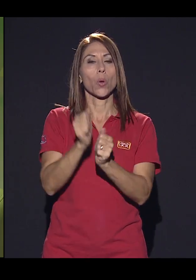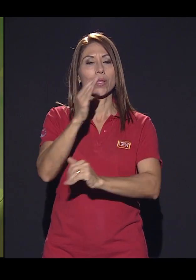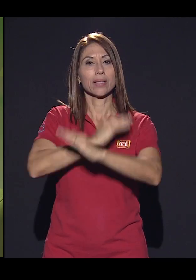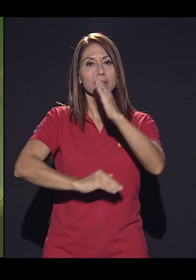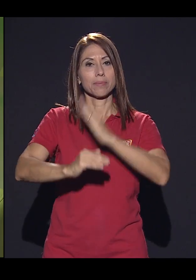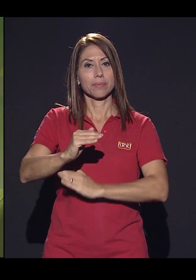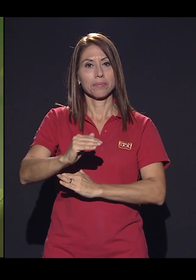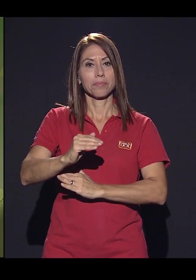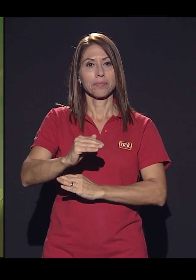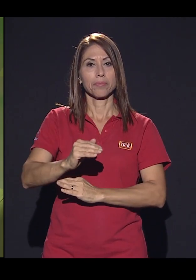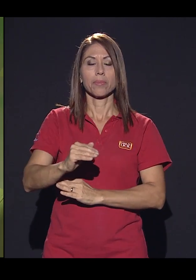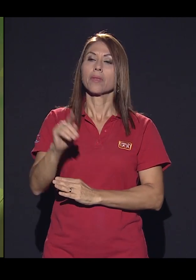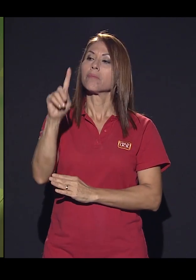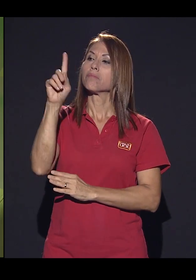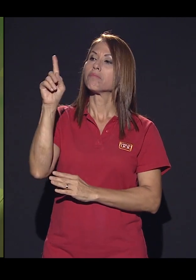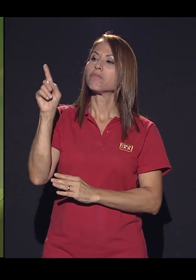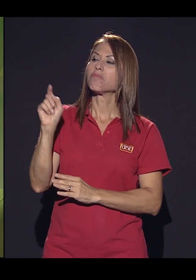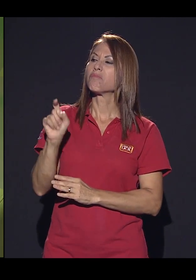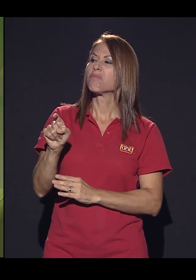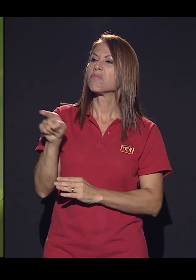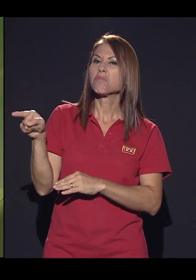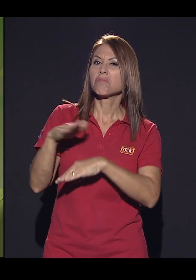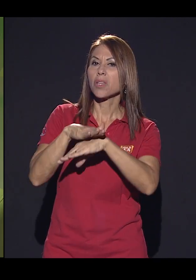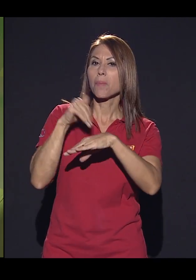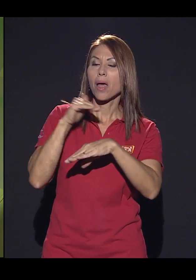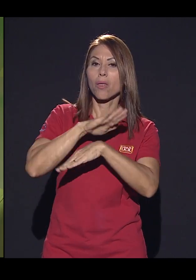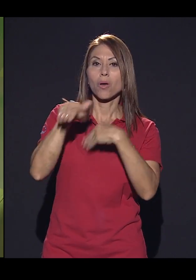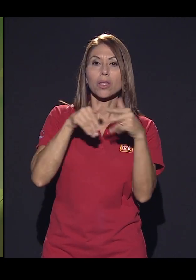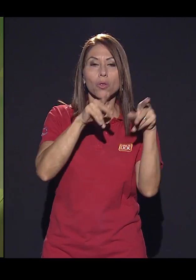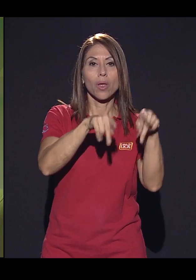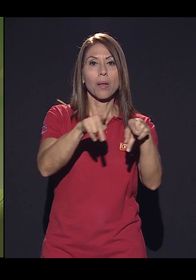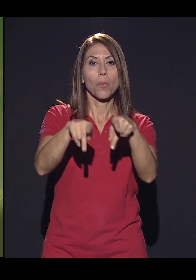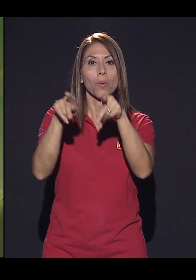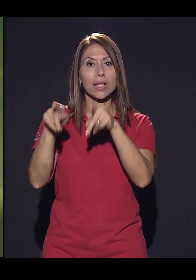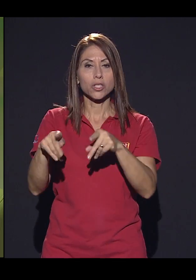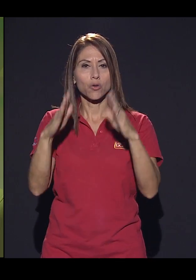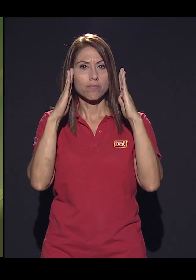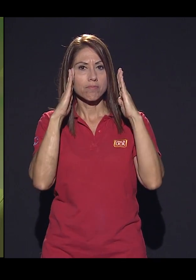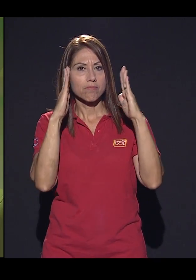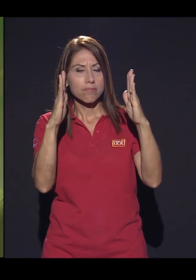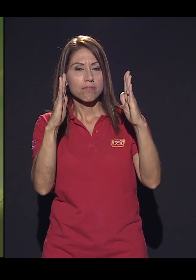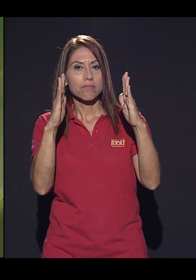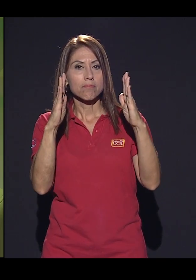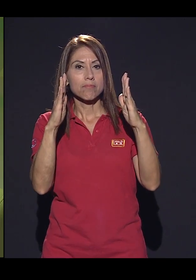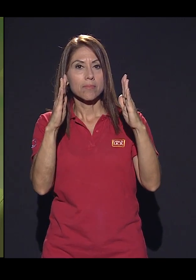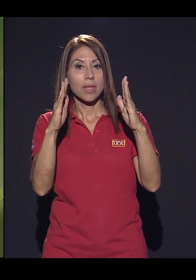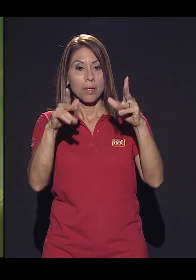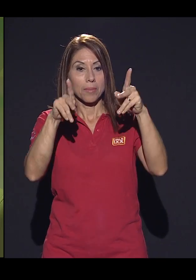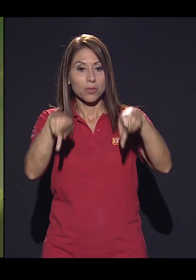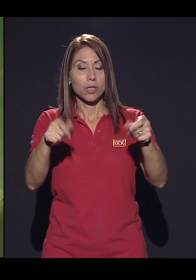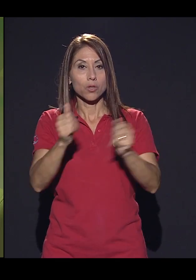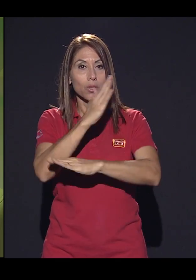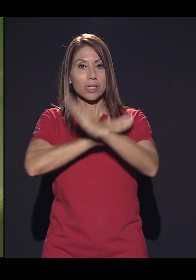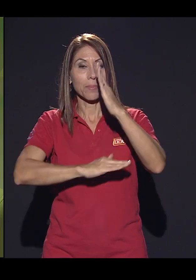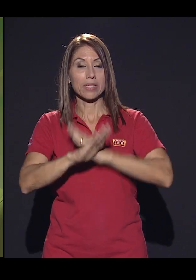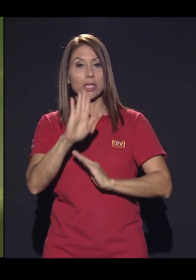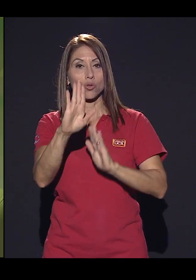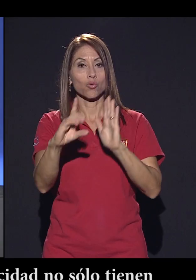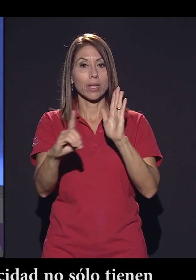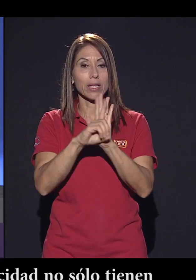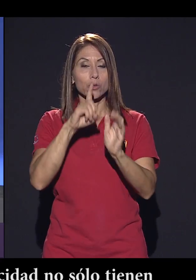tienen discapacidad. ¿Cuál sería el llamado a que toda la población estemos pendientes de que estos derechos de la población con discapacidad se